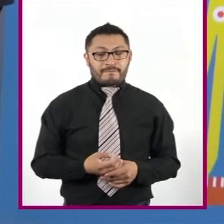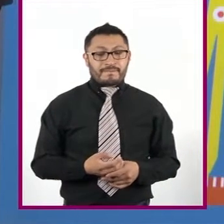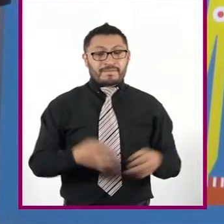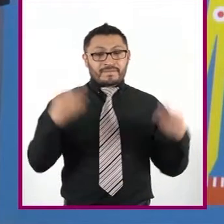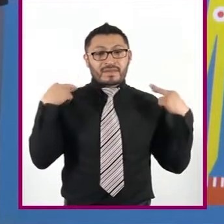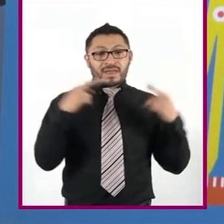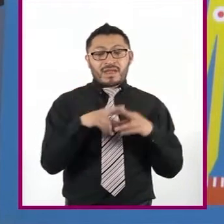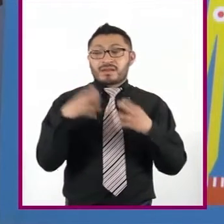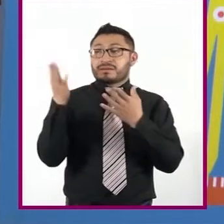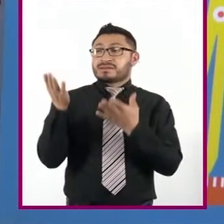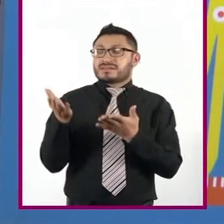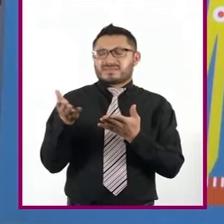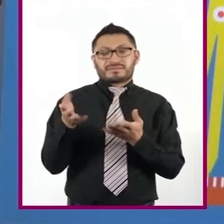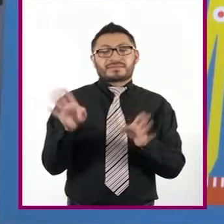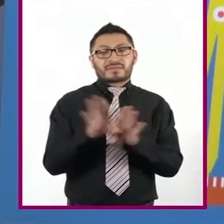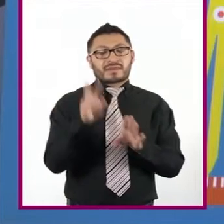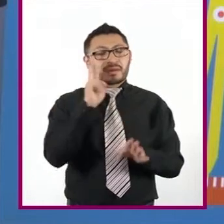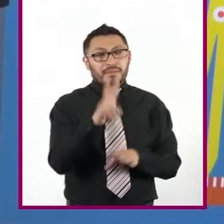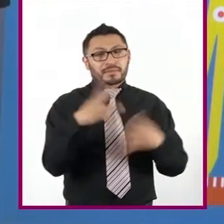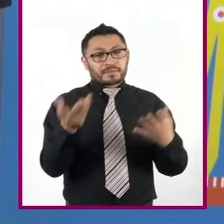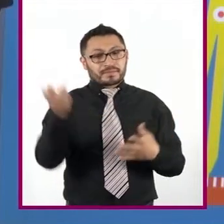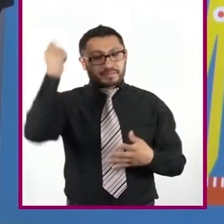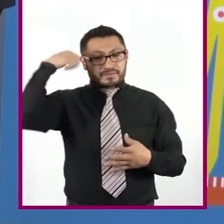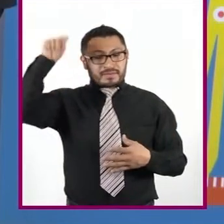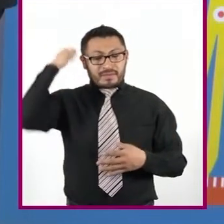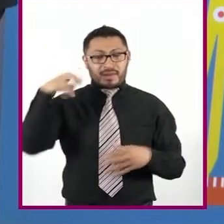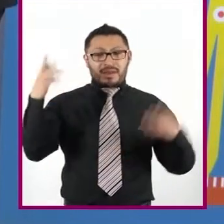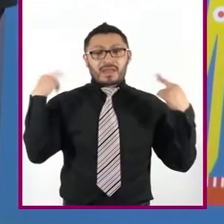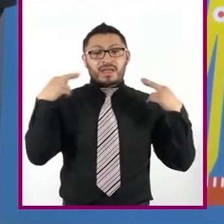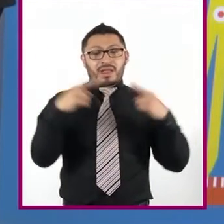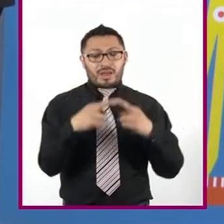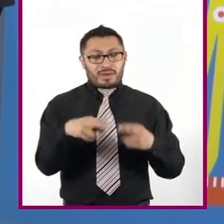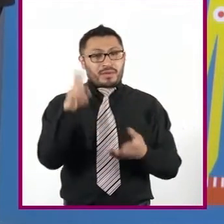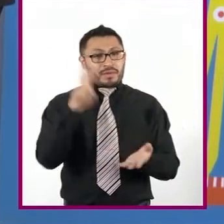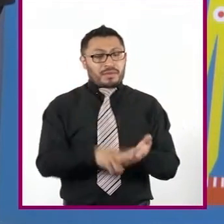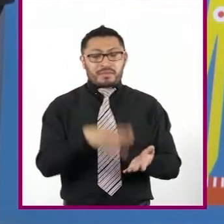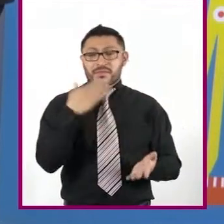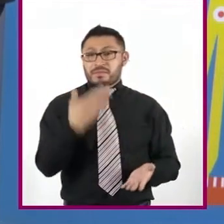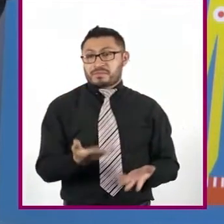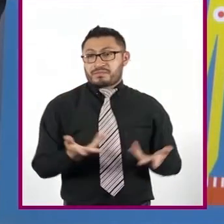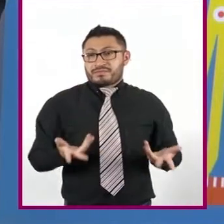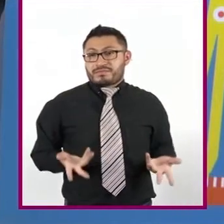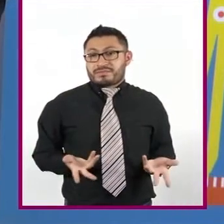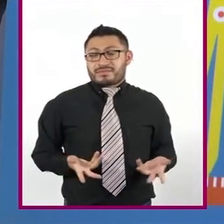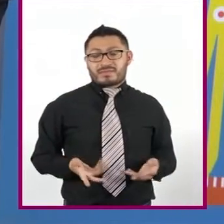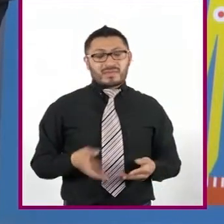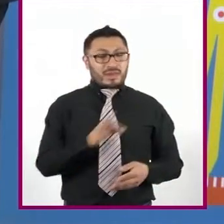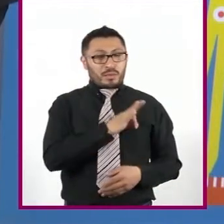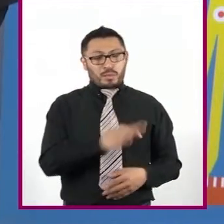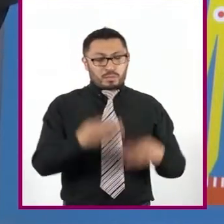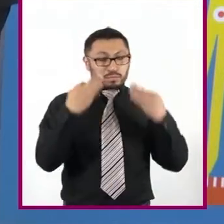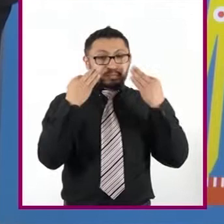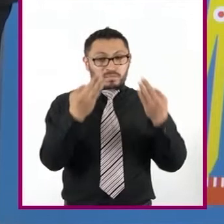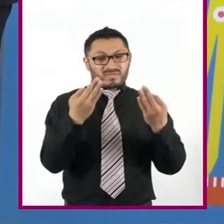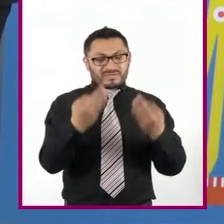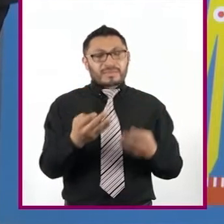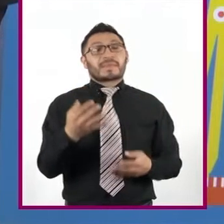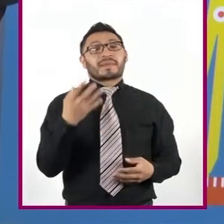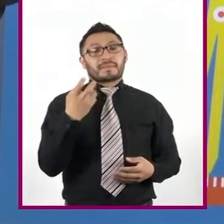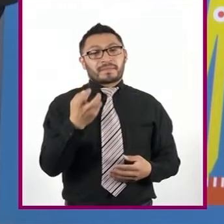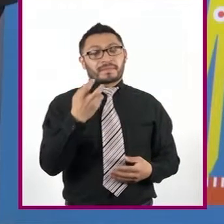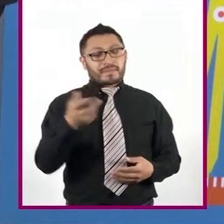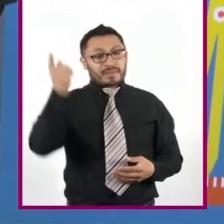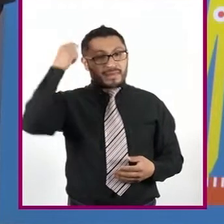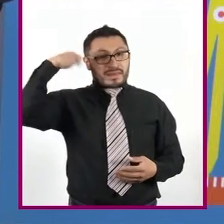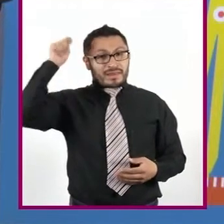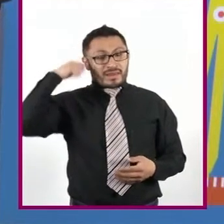Maestra Isabel, ¿qué dices? ¿La hipótesis de los profesores es válida? Podemos observar que la hipótesis de